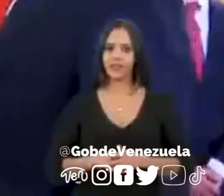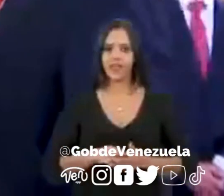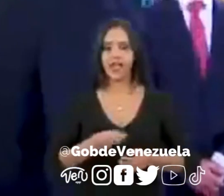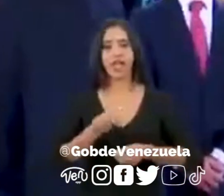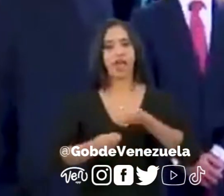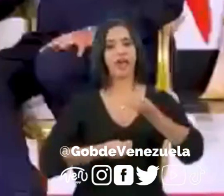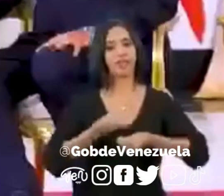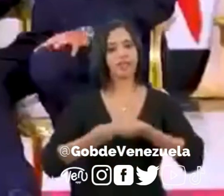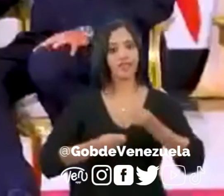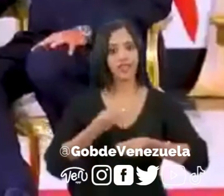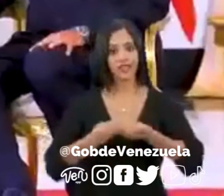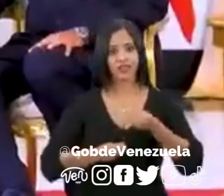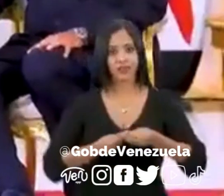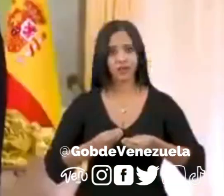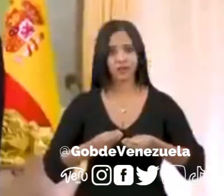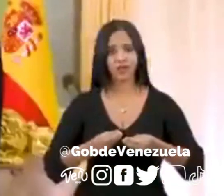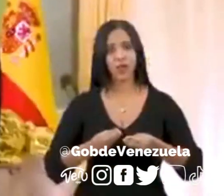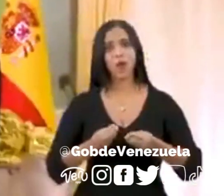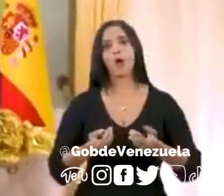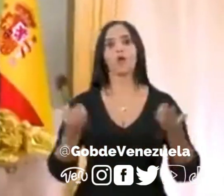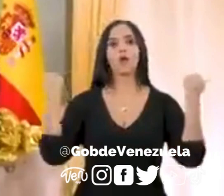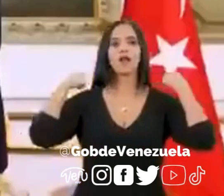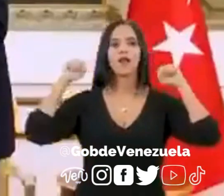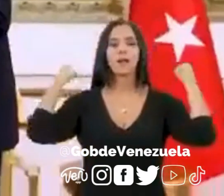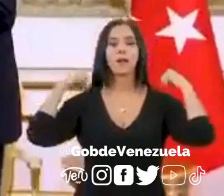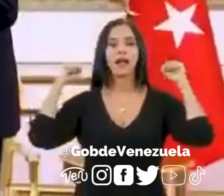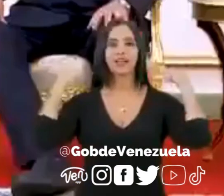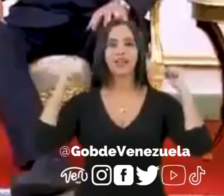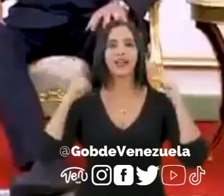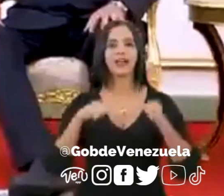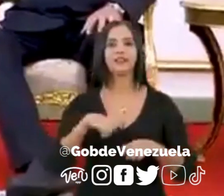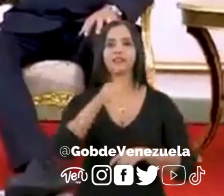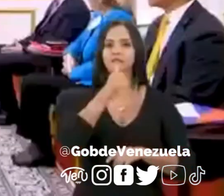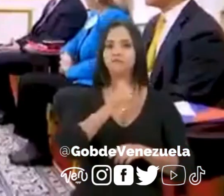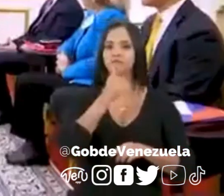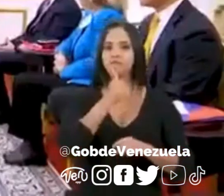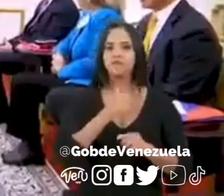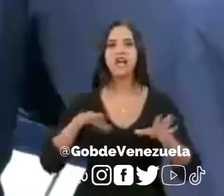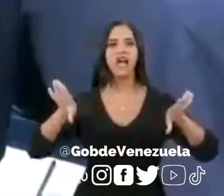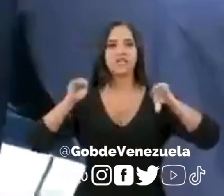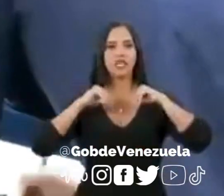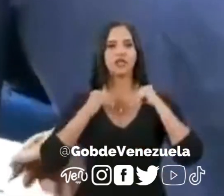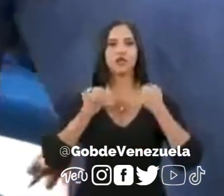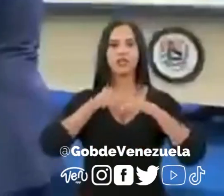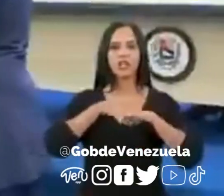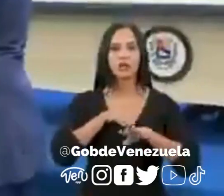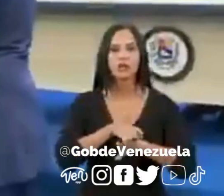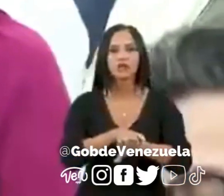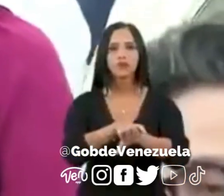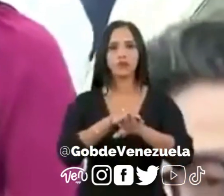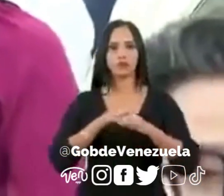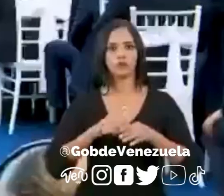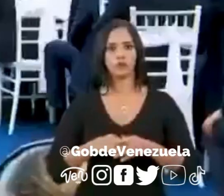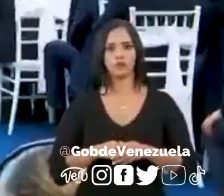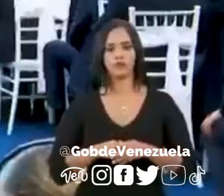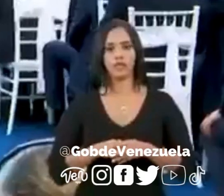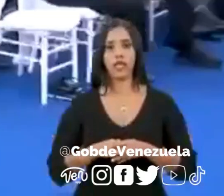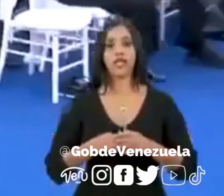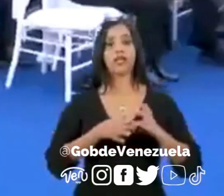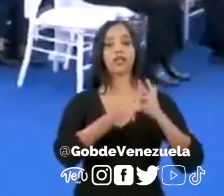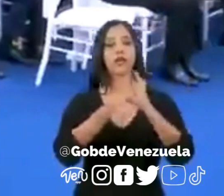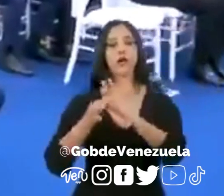haciendo un gran ejercicio de tolerancia, de inclusión,